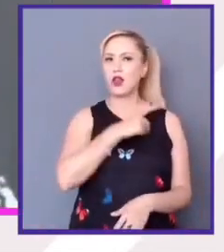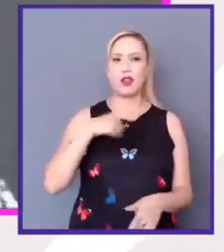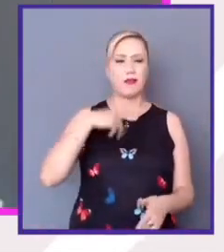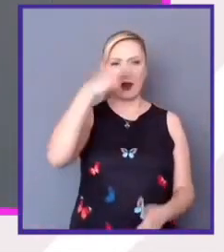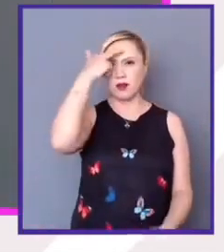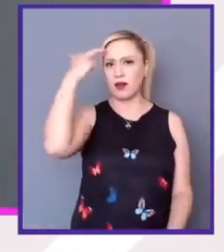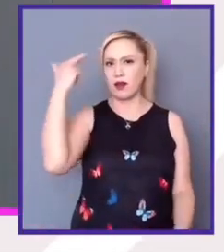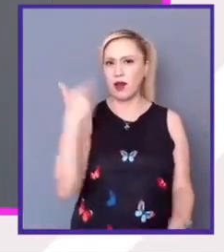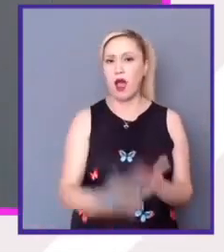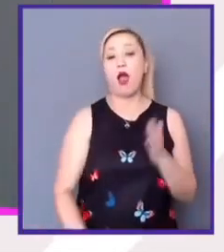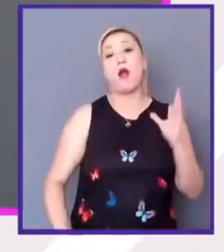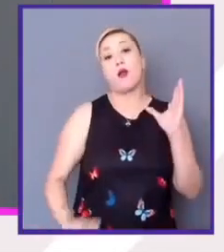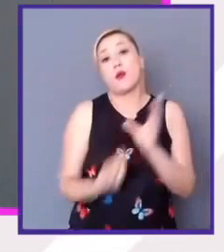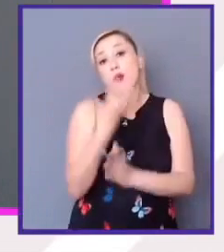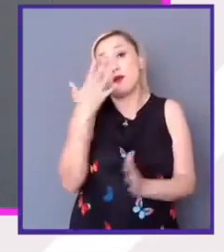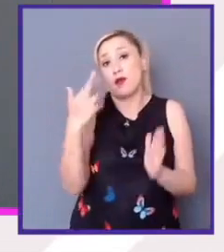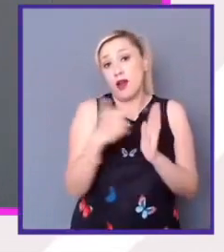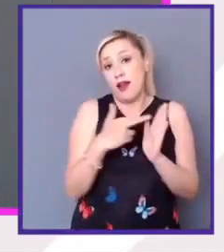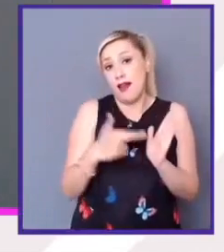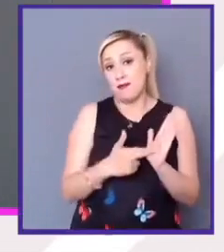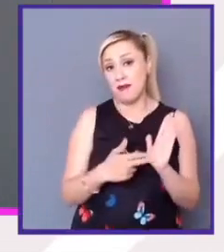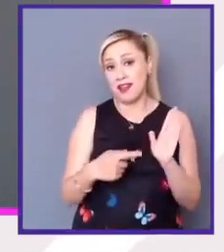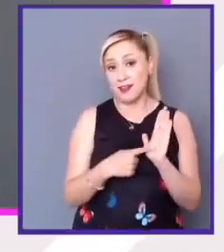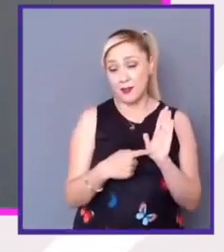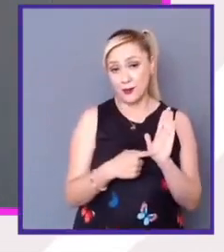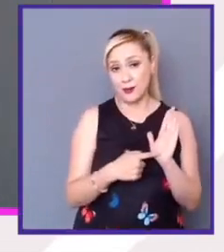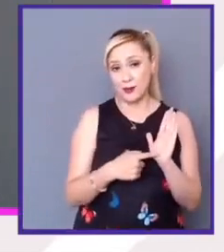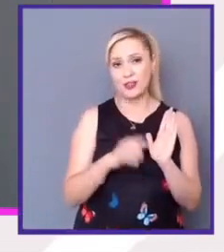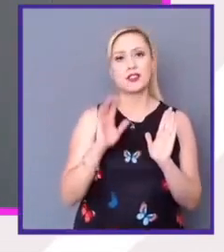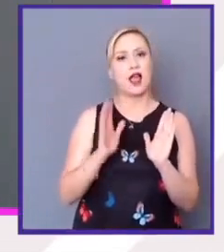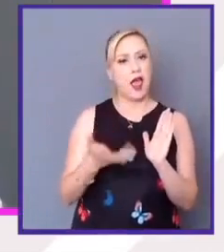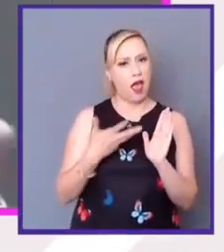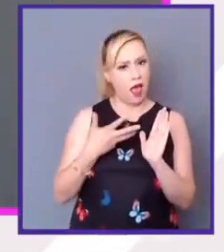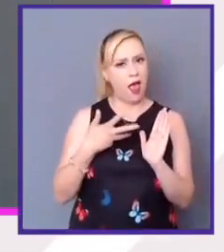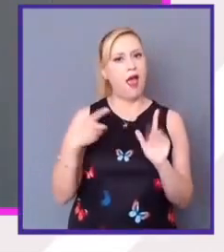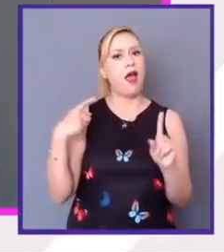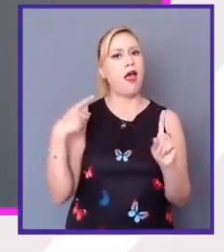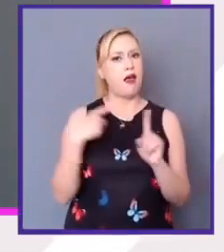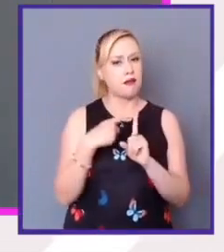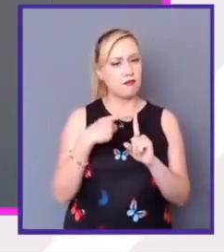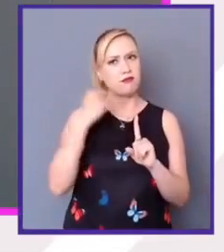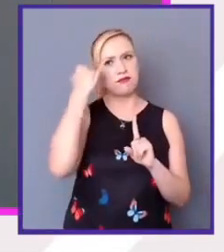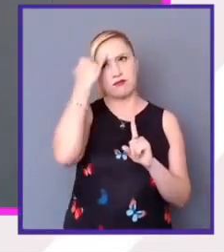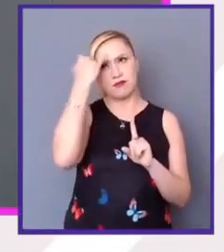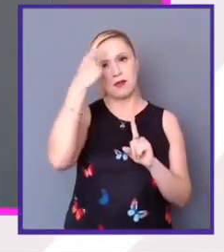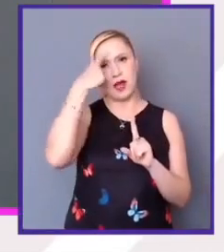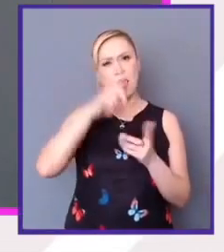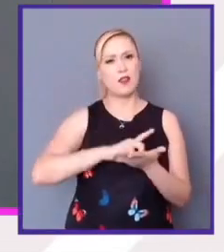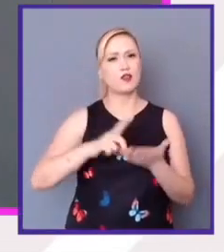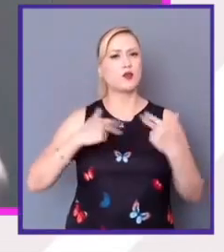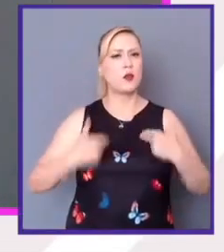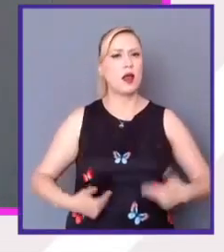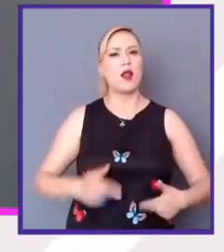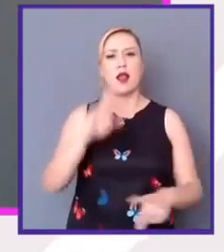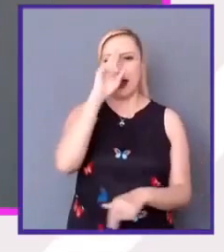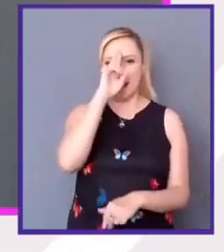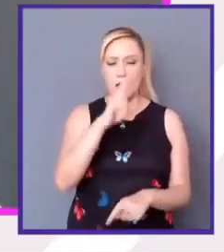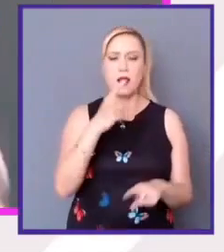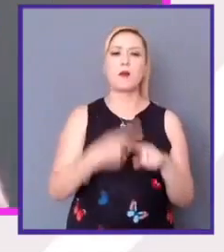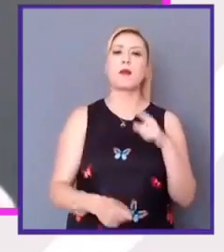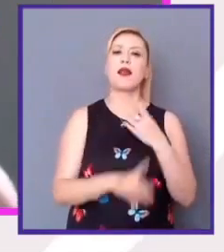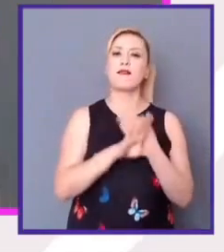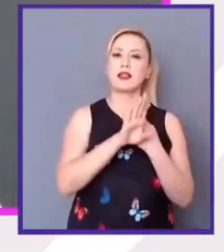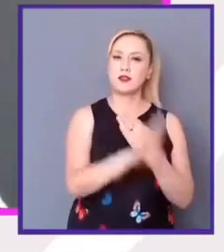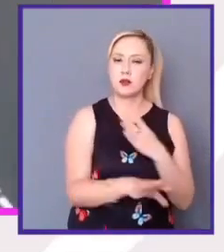porque son nuevos mecanismos que se están creando, que ya tienen una perspectiva de derechos humanos, que ya tienen una perspectiva de prevención y que son importantes, ¿no? No